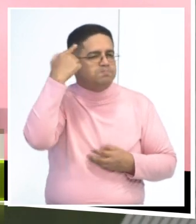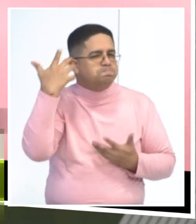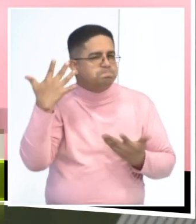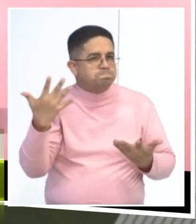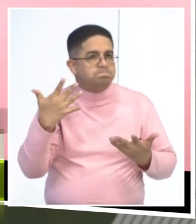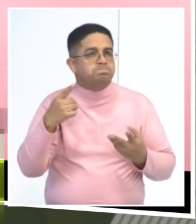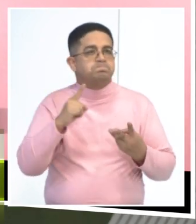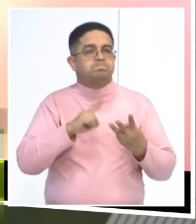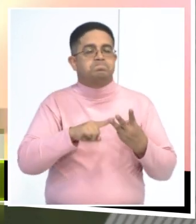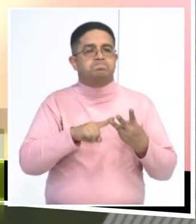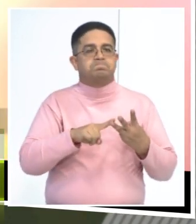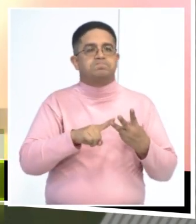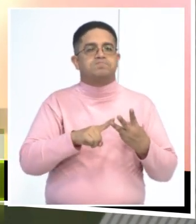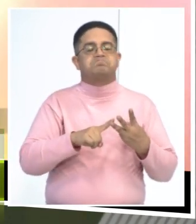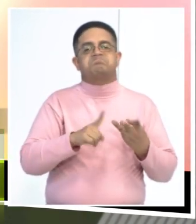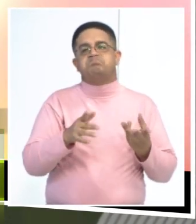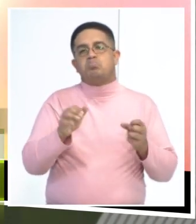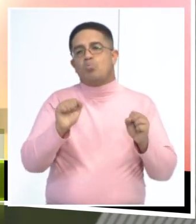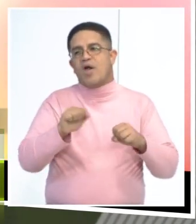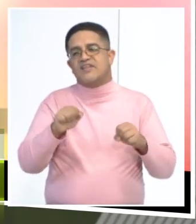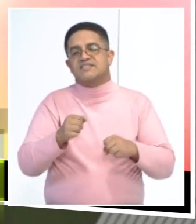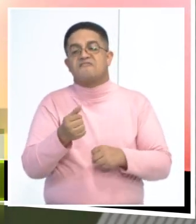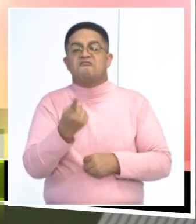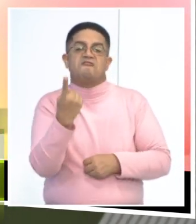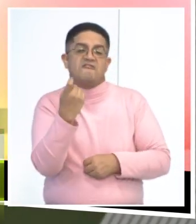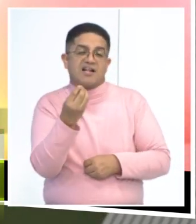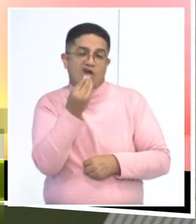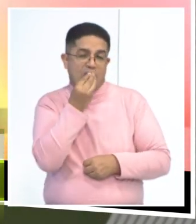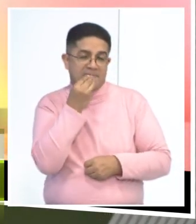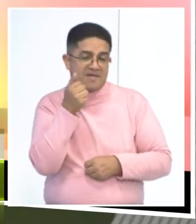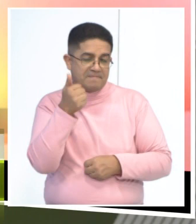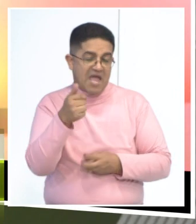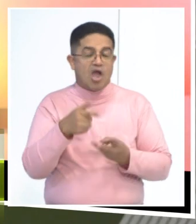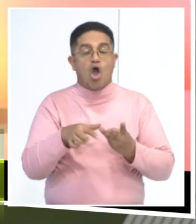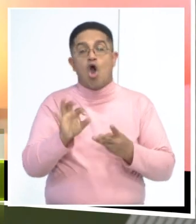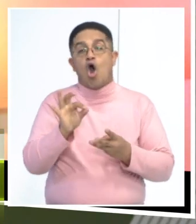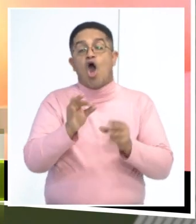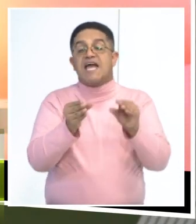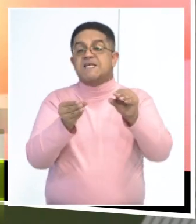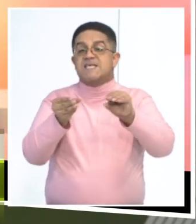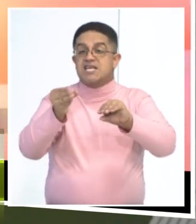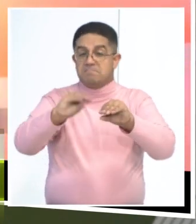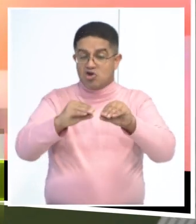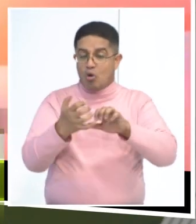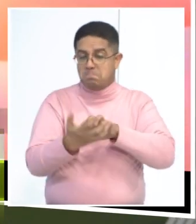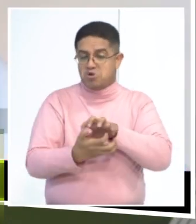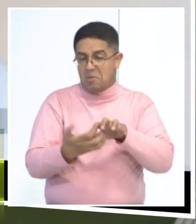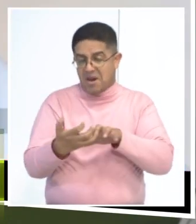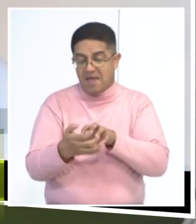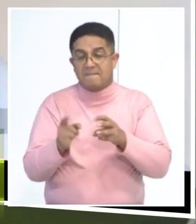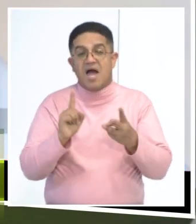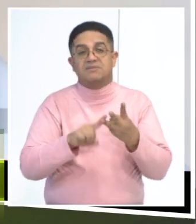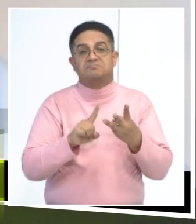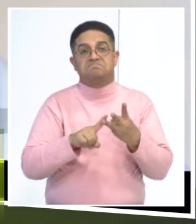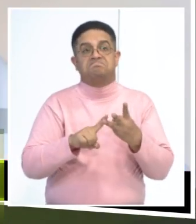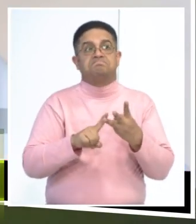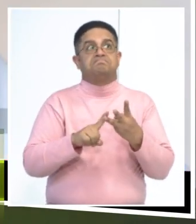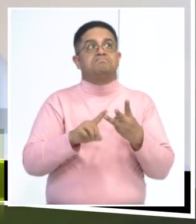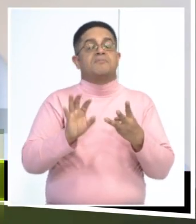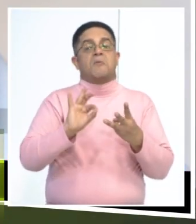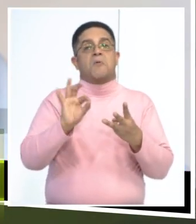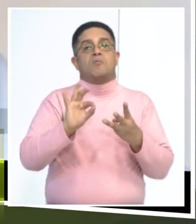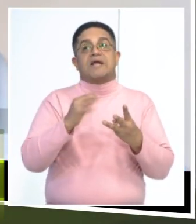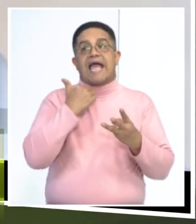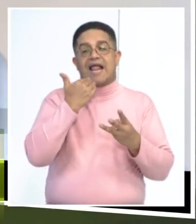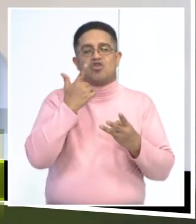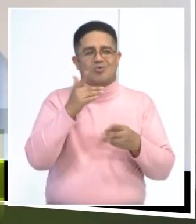tus estructuras cerebrales, y puede ser de nutrientes, puede ser una alteración endocrina, puede ser una alteración en distintos órganos, porque el